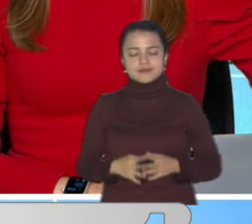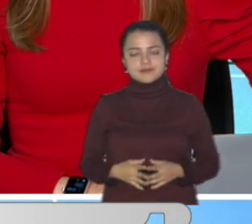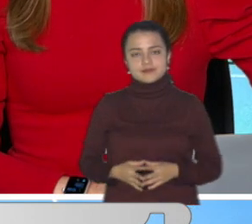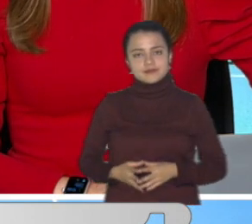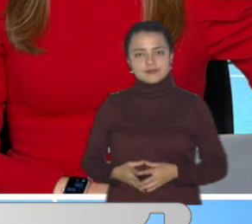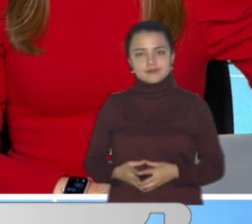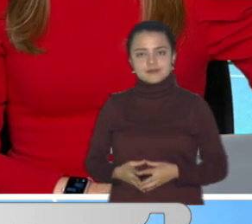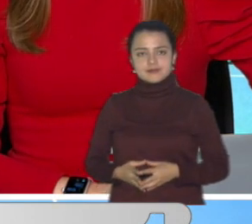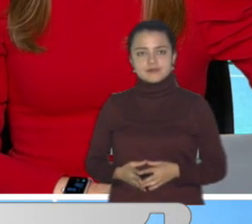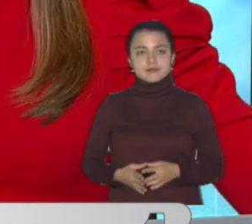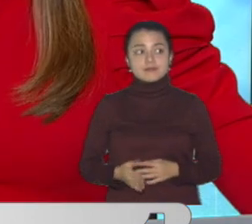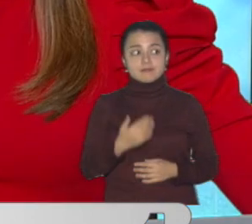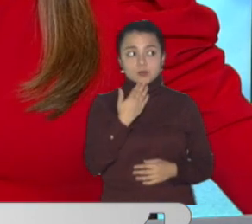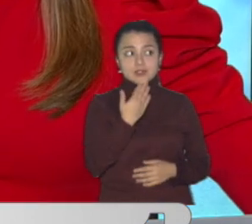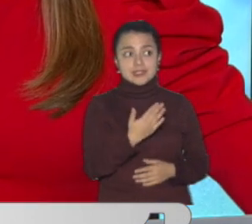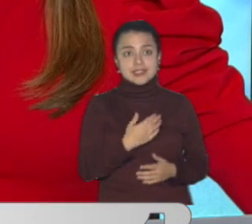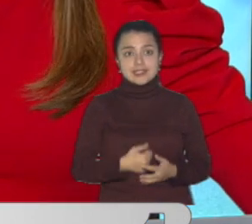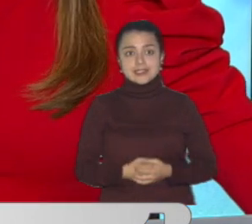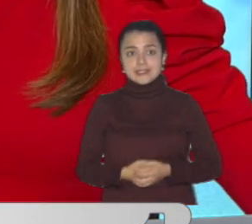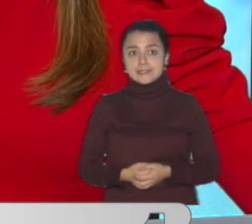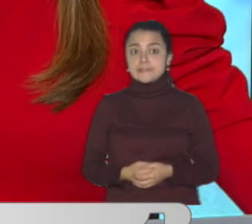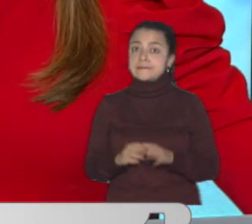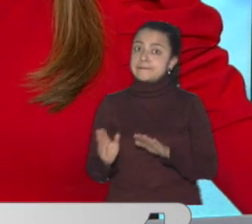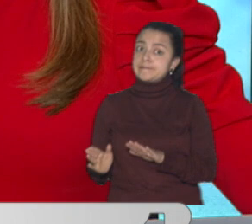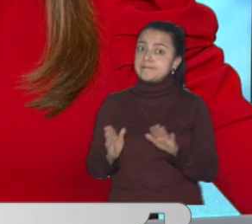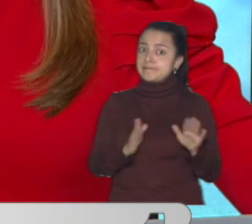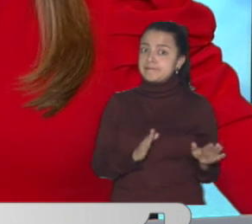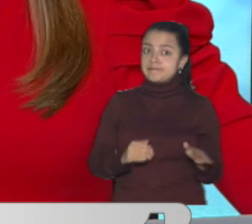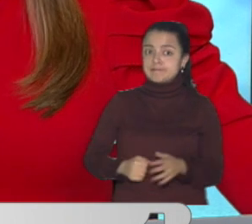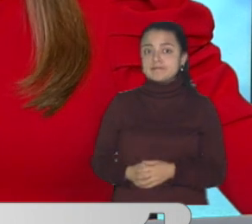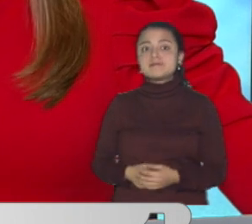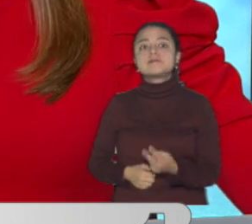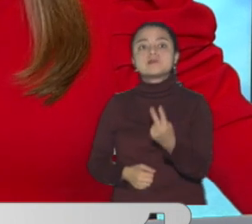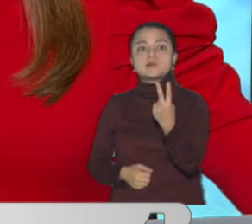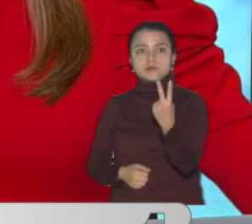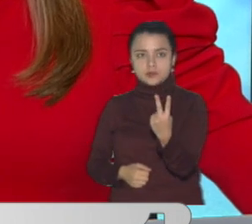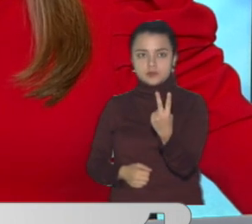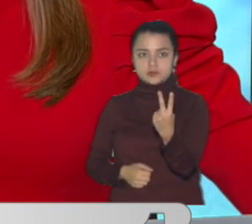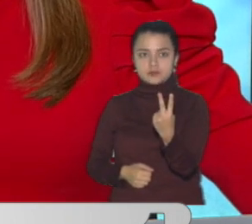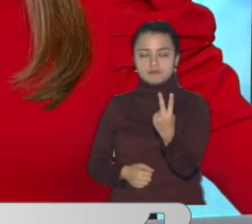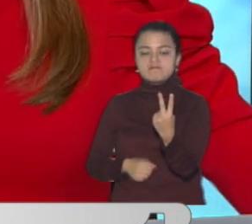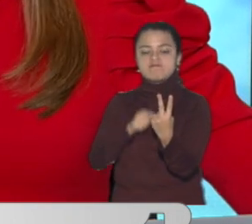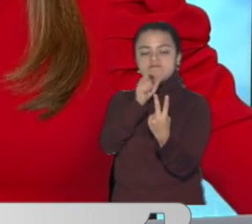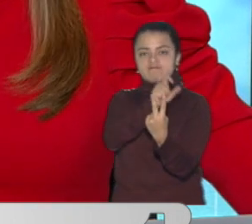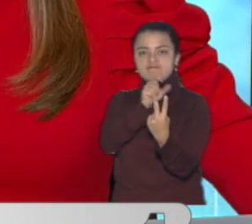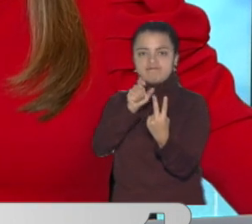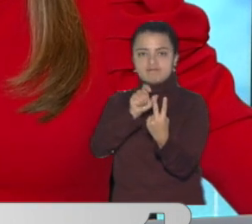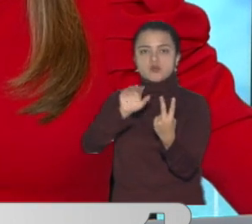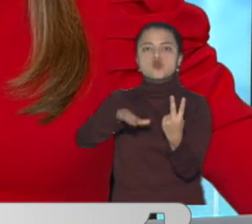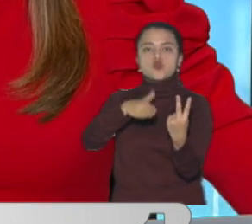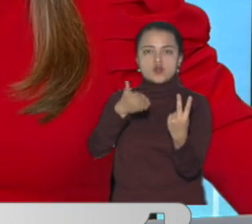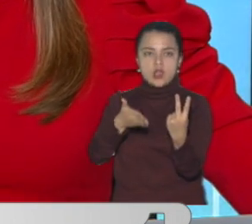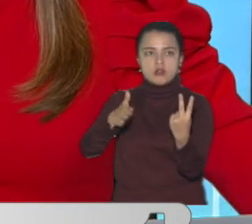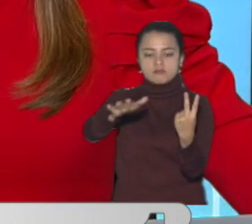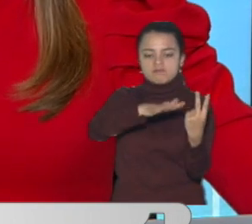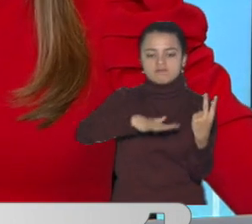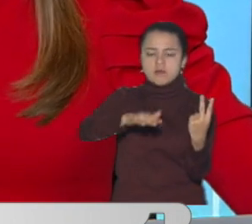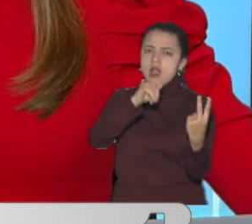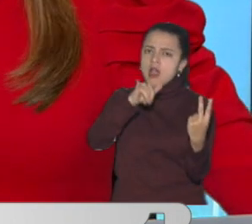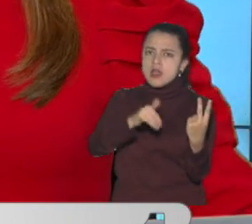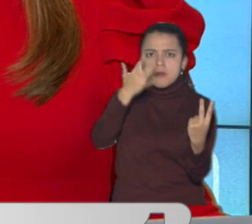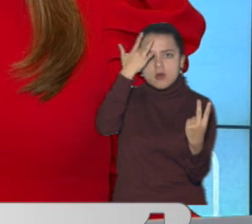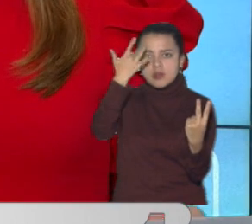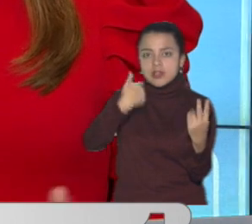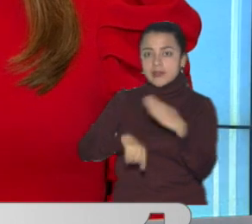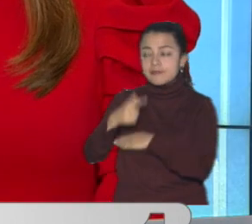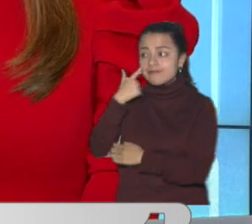CMI. Stig, muchas gracias. En otras informaciones, dos personas muertas dejó un violento accidente en el sur de Bogotá. La moto